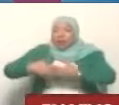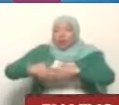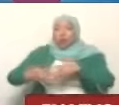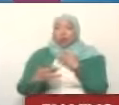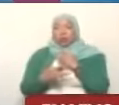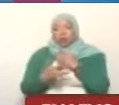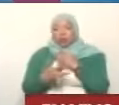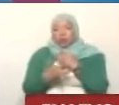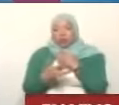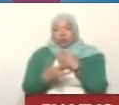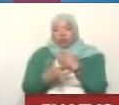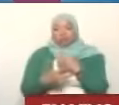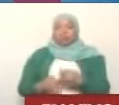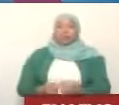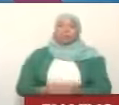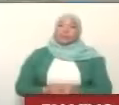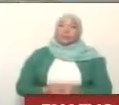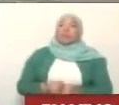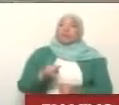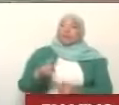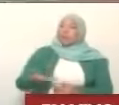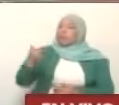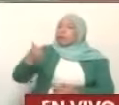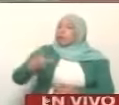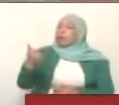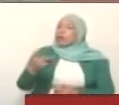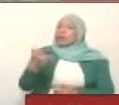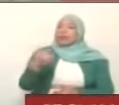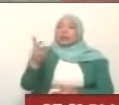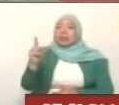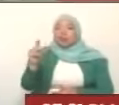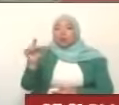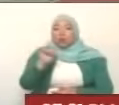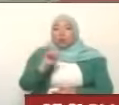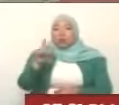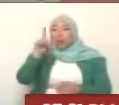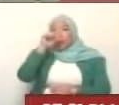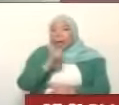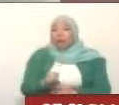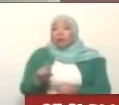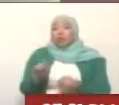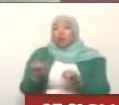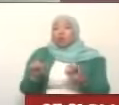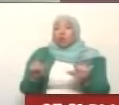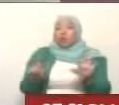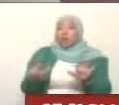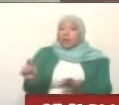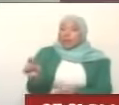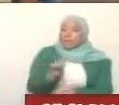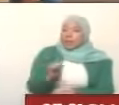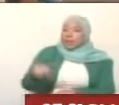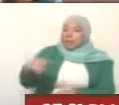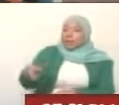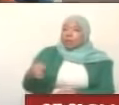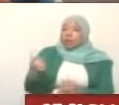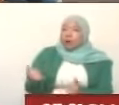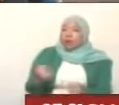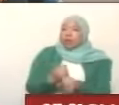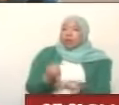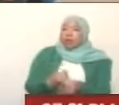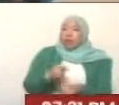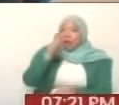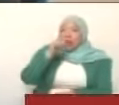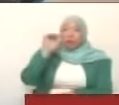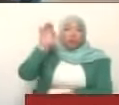tecnología, que eso va a tener un impacto tremendo ya en el segundo semestre este año y en los años que están por venir. Y ya nosotros